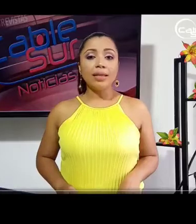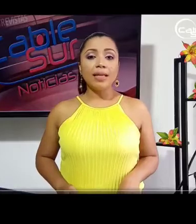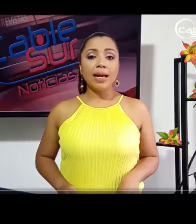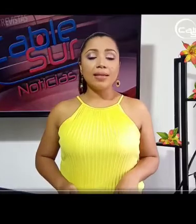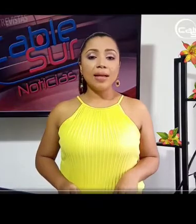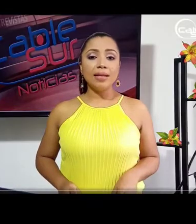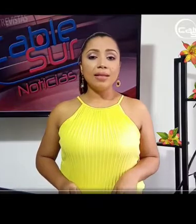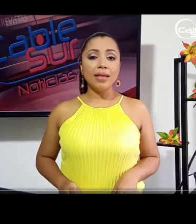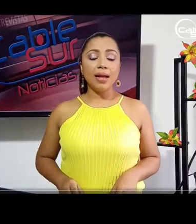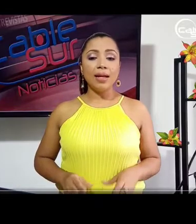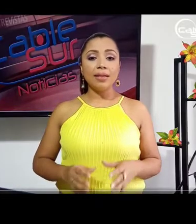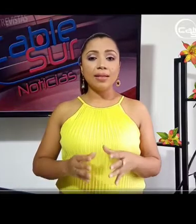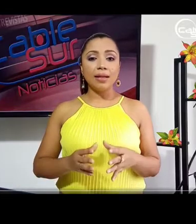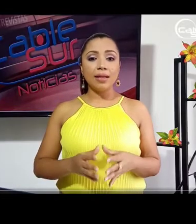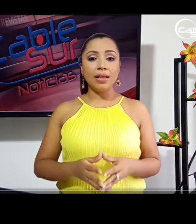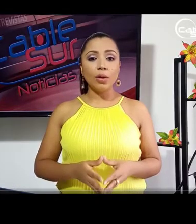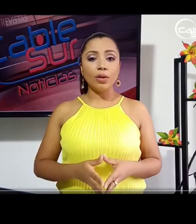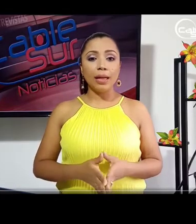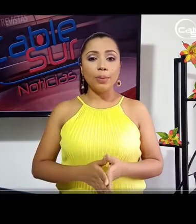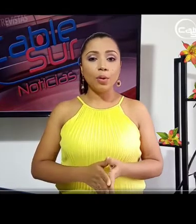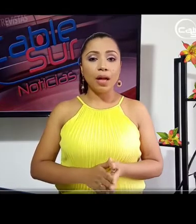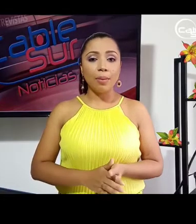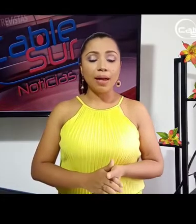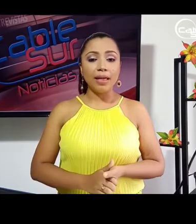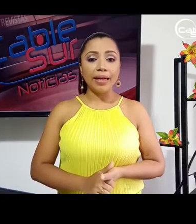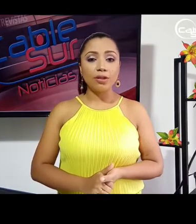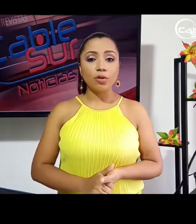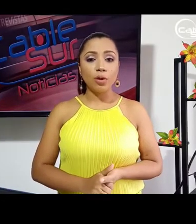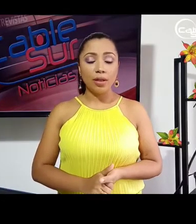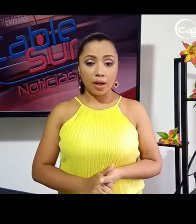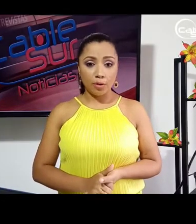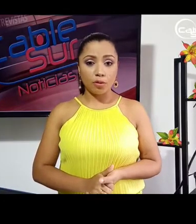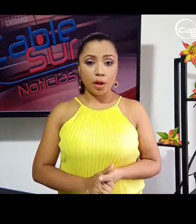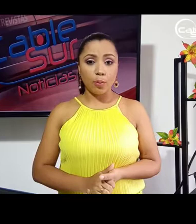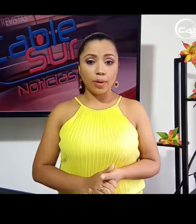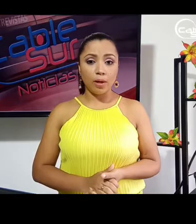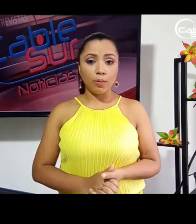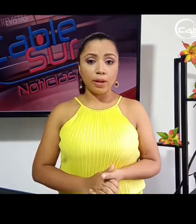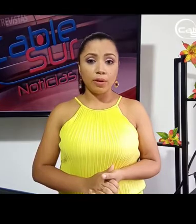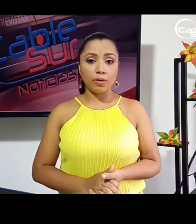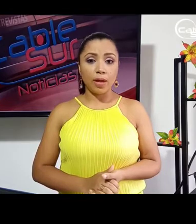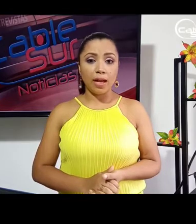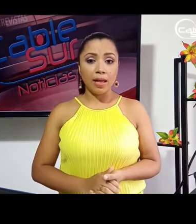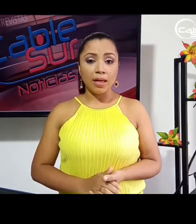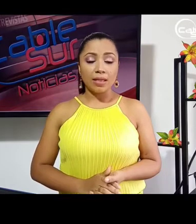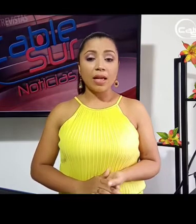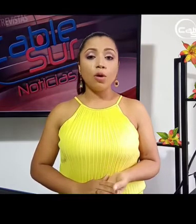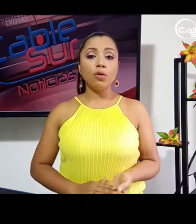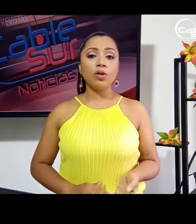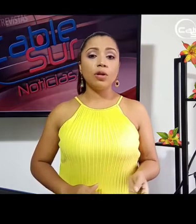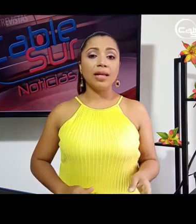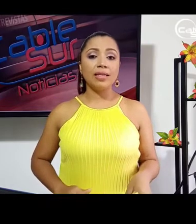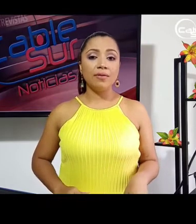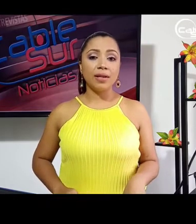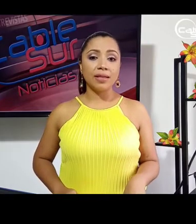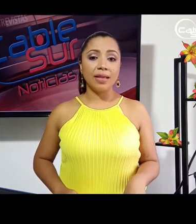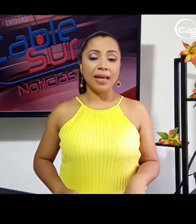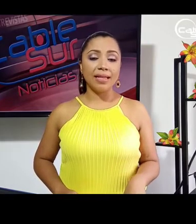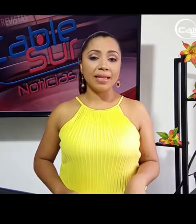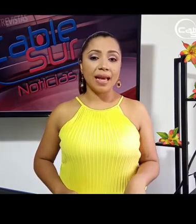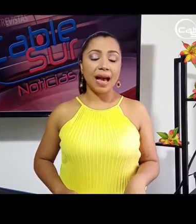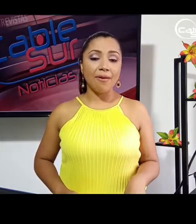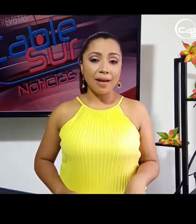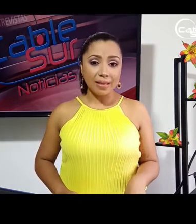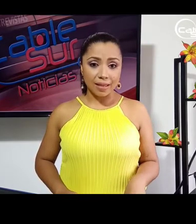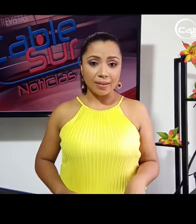A pocos días de que se inicie el tercer giro del programa Ingreso Solidario anunciado por el Gobierno Nacional, se conocieron las cifras de